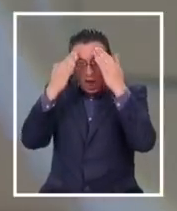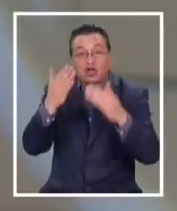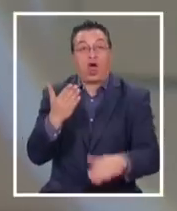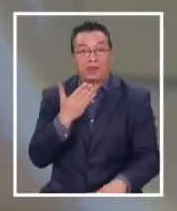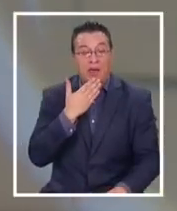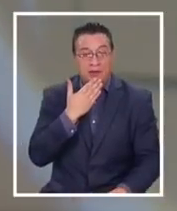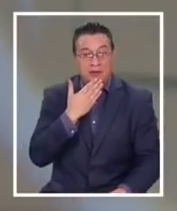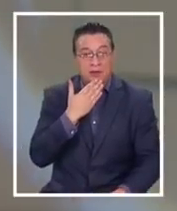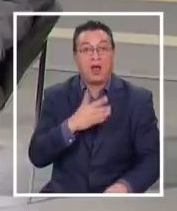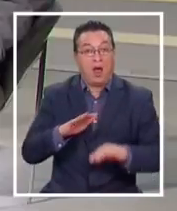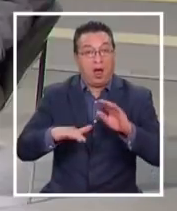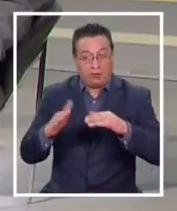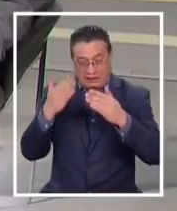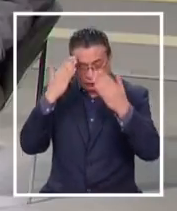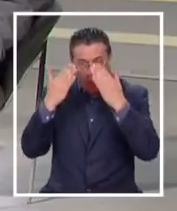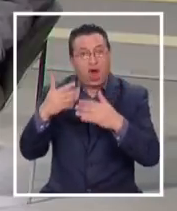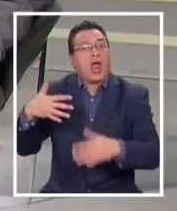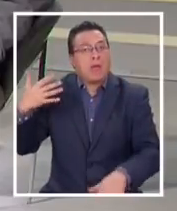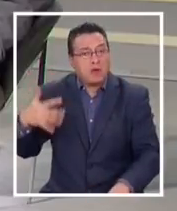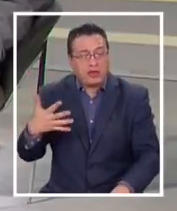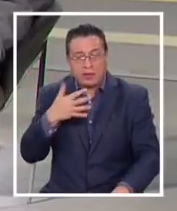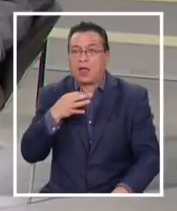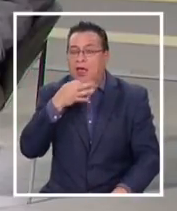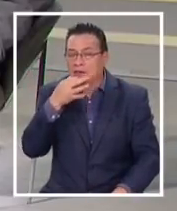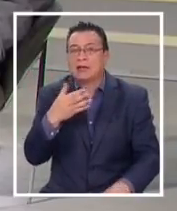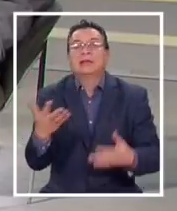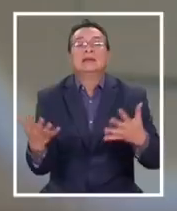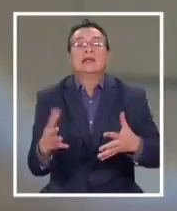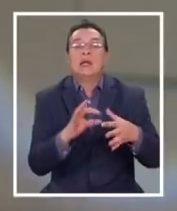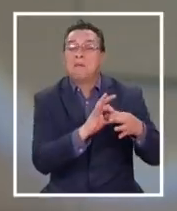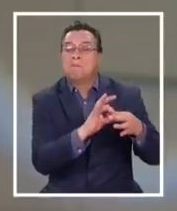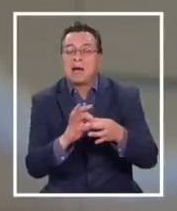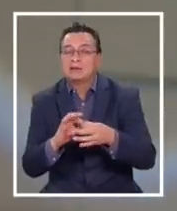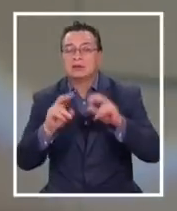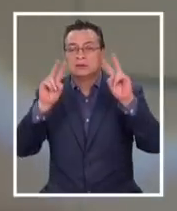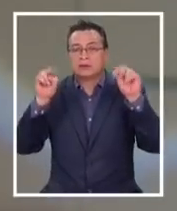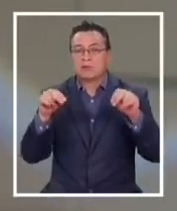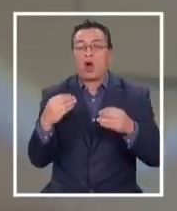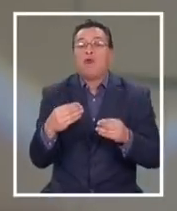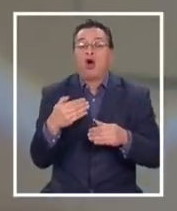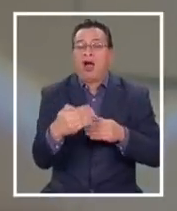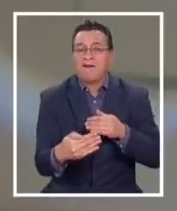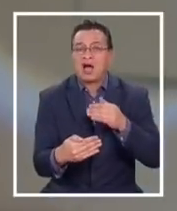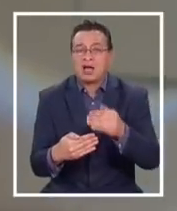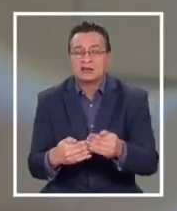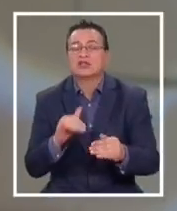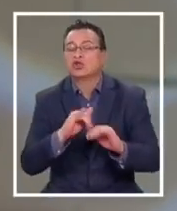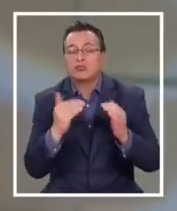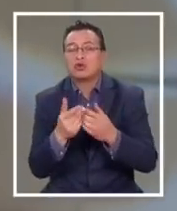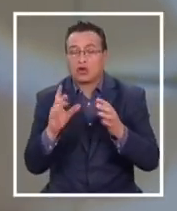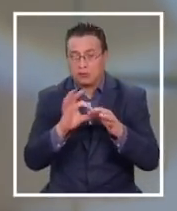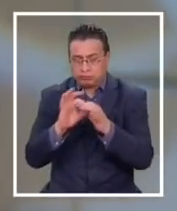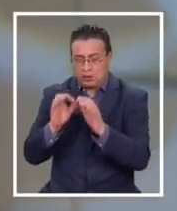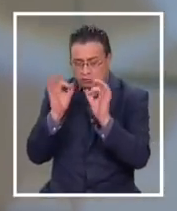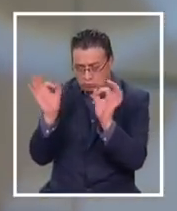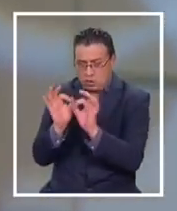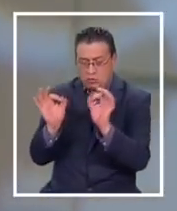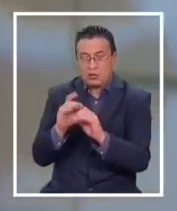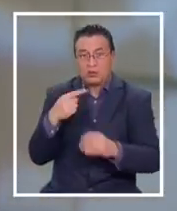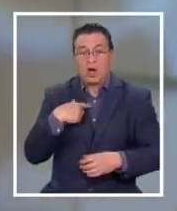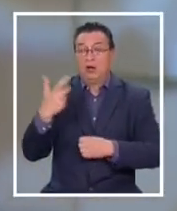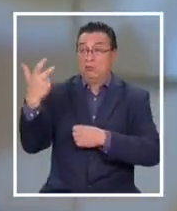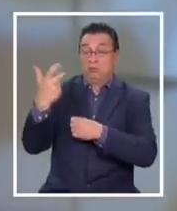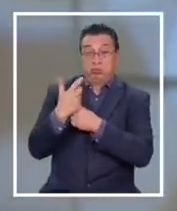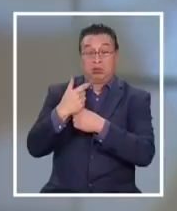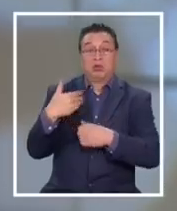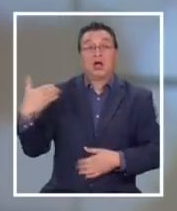valorado a veces que el abogado, pero que les diga qué es lo que está pasando con sus causas, cómo está avanzando. A las personas que son víctimas de delito no le